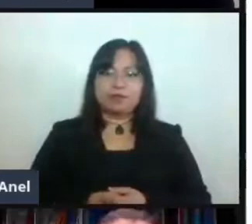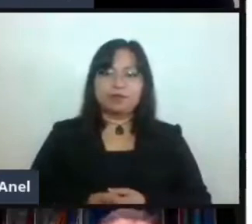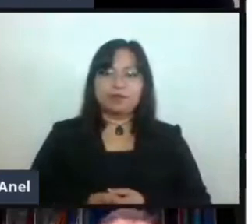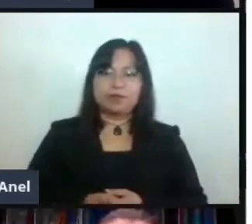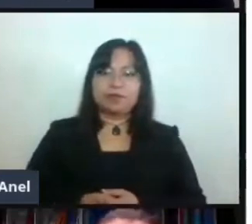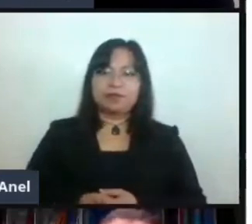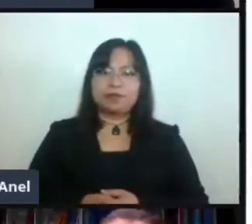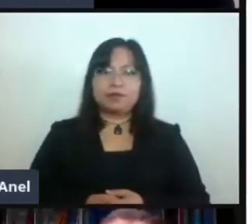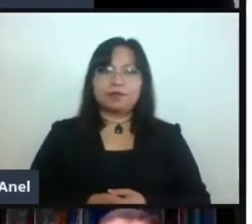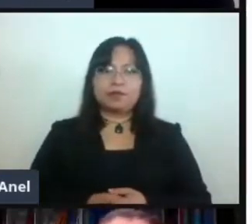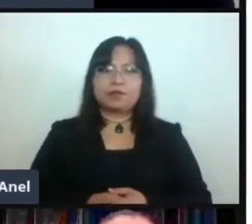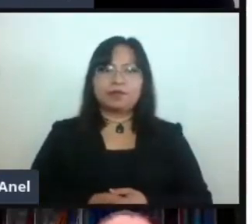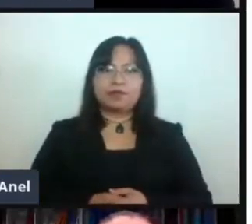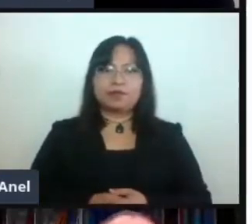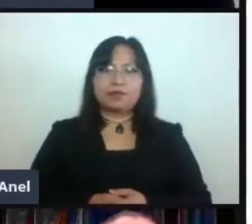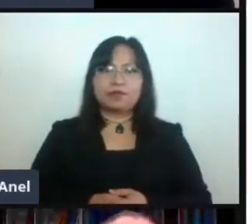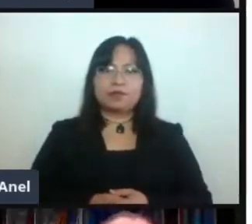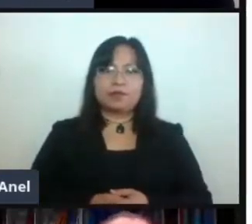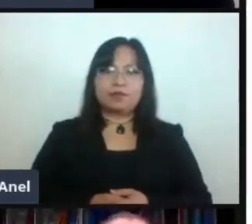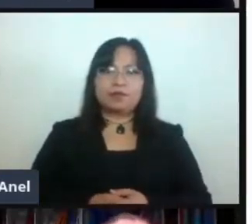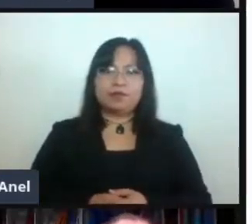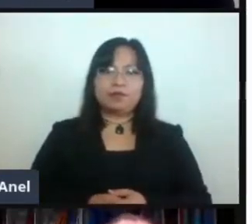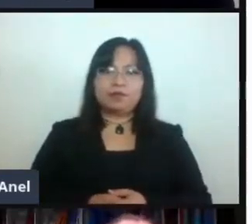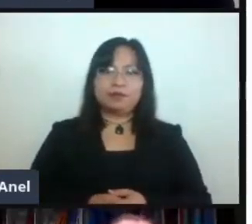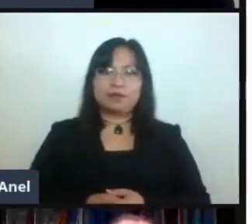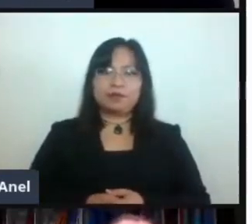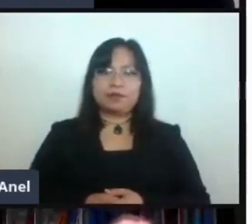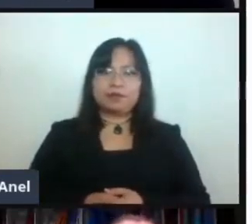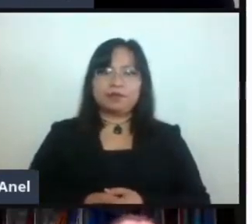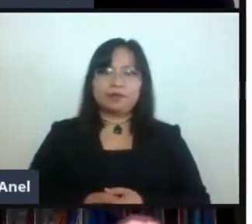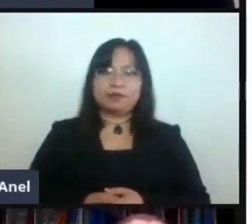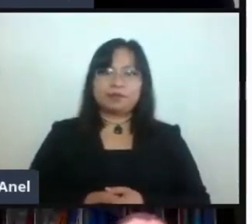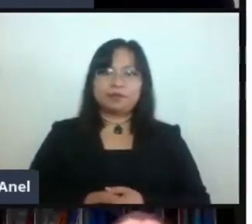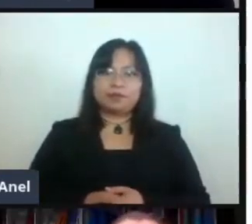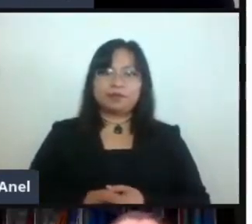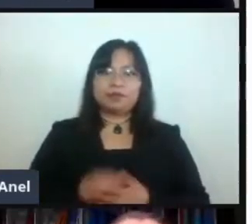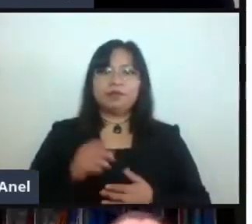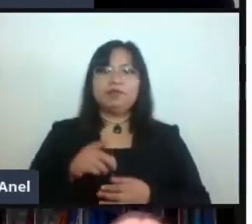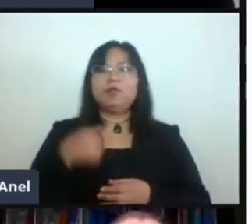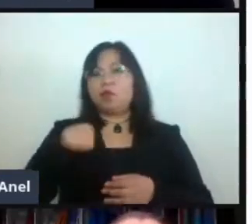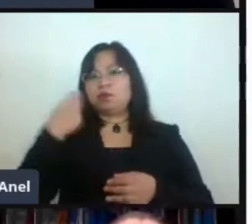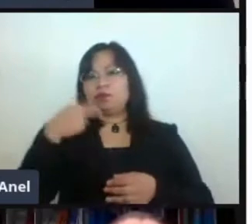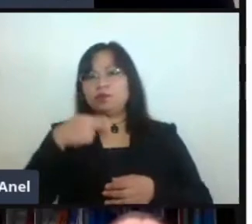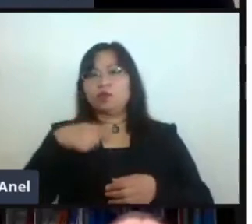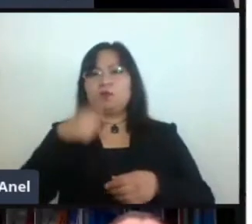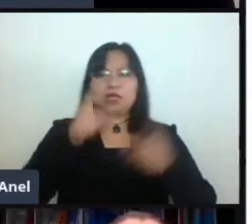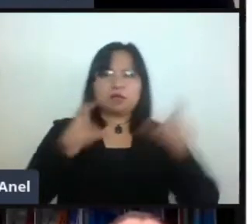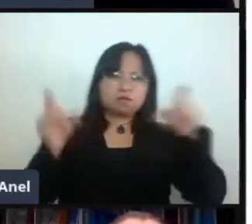guía de química. Guía de química, y entonces aquí ya está